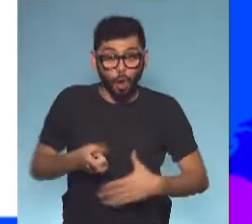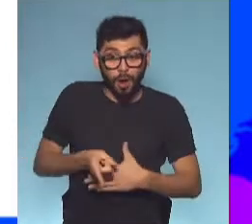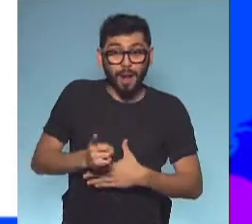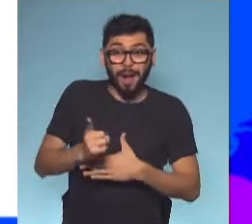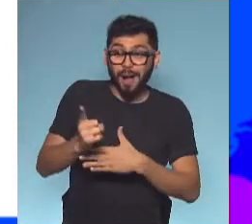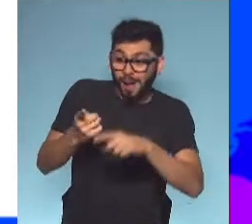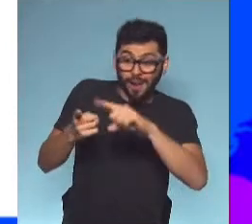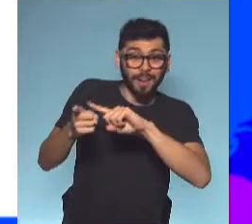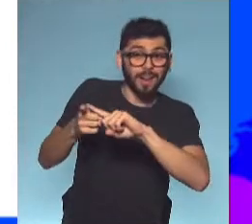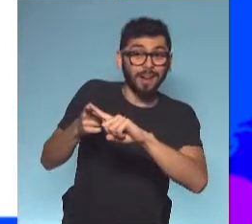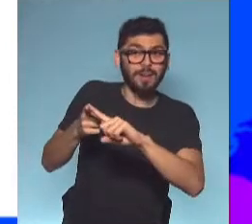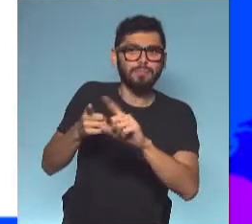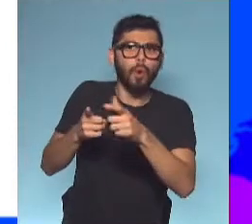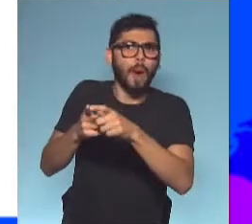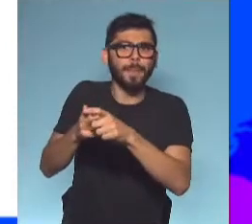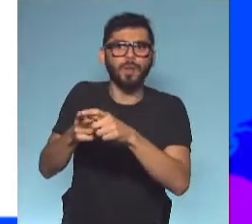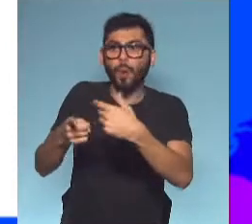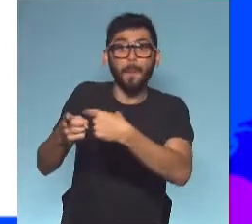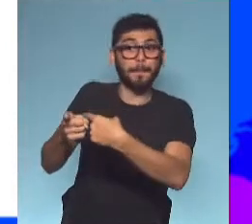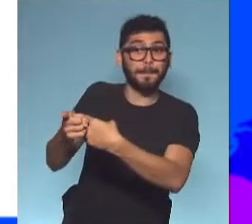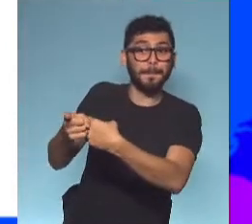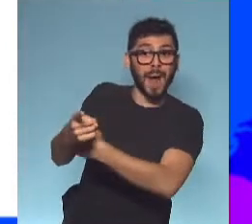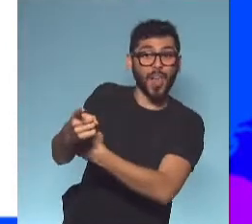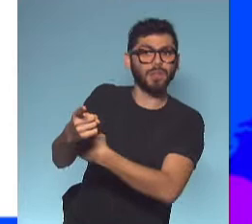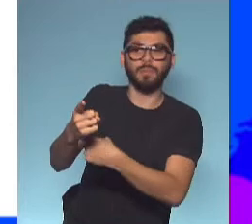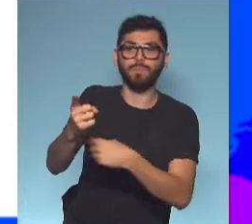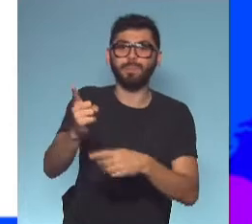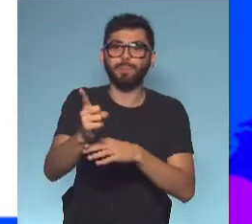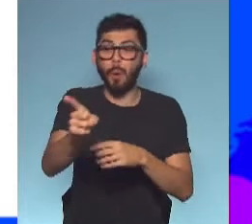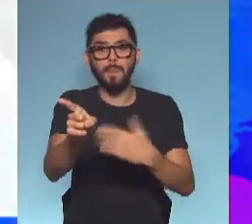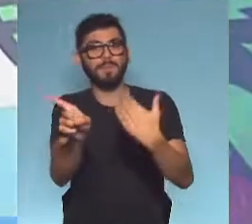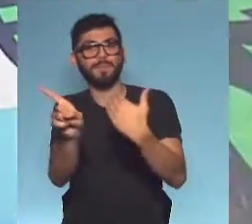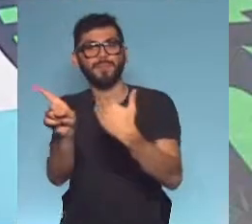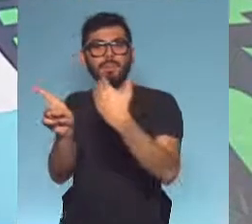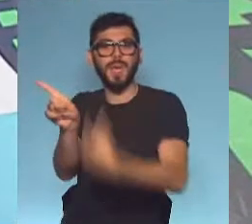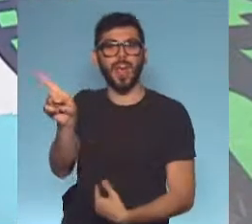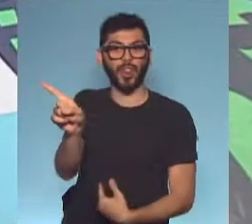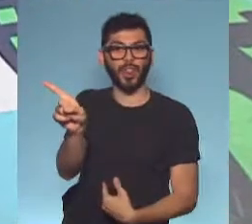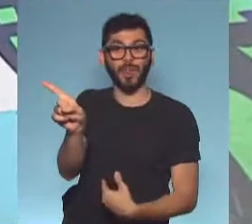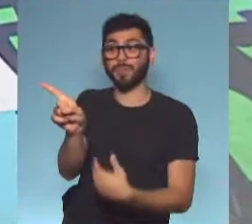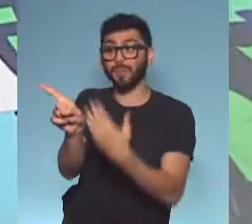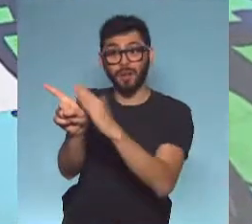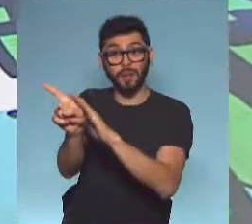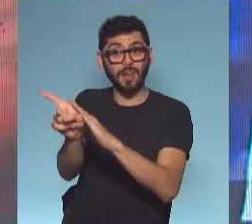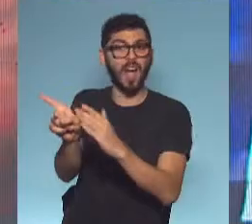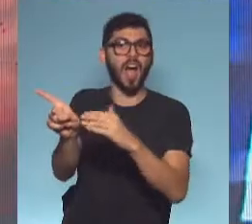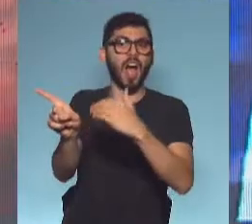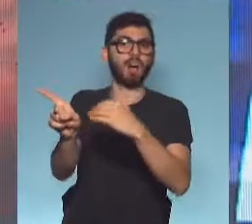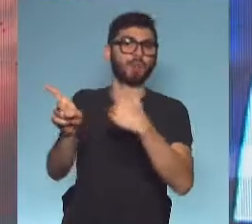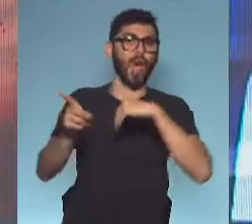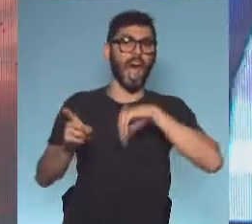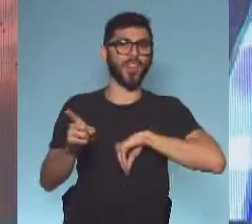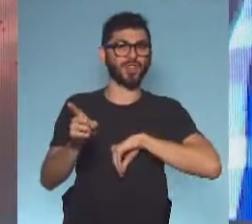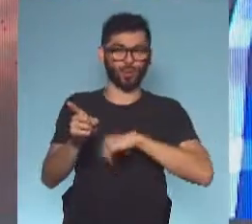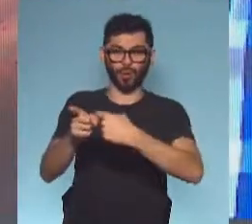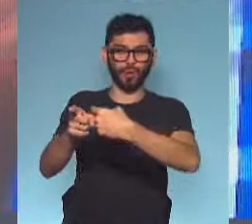es solo una parte. Aproximadamente la mitad del tamaño que tiene. La otra parte va por dentro. Así que